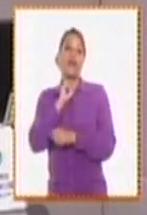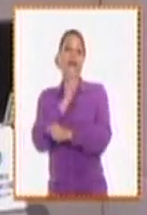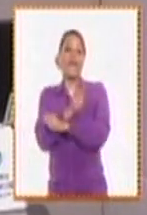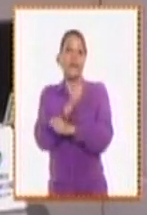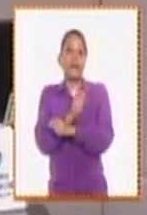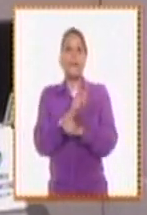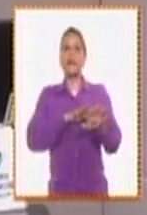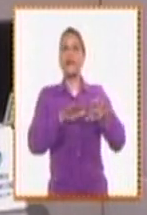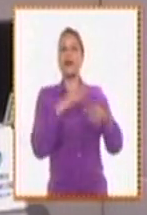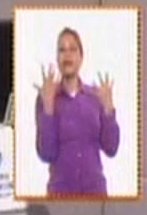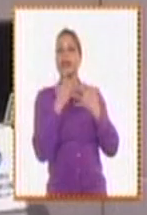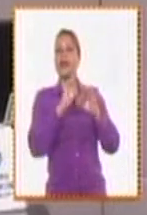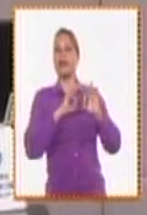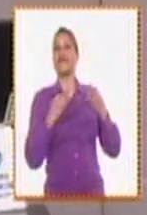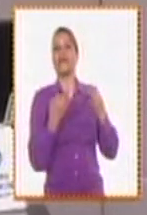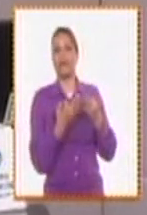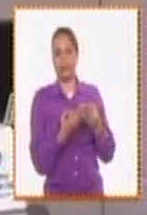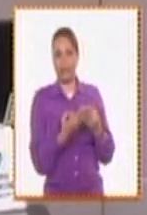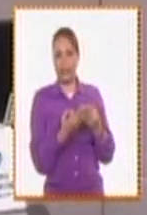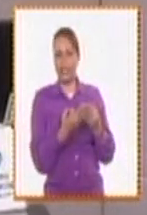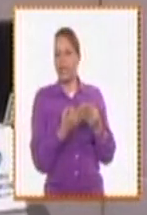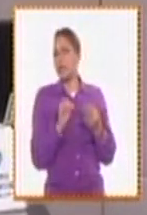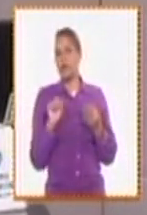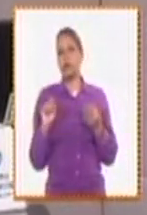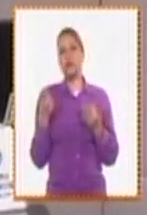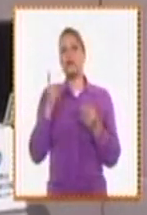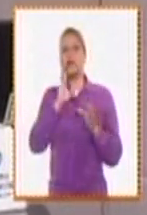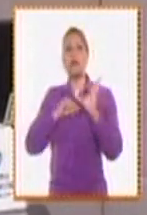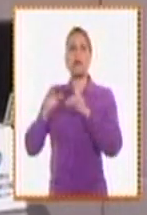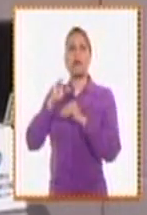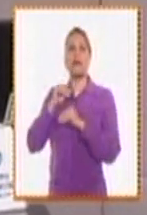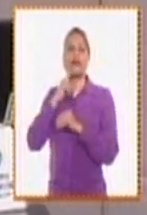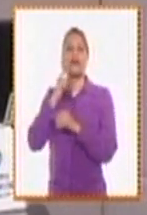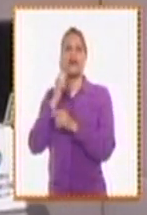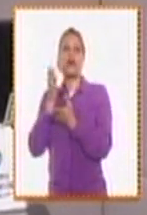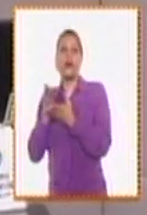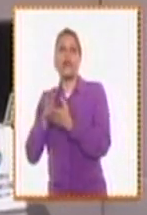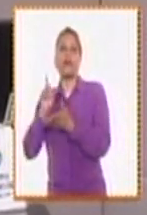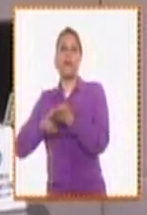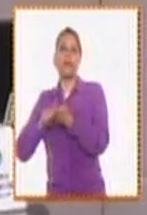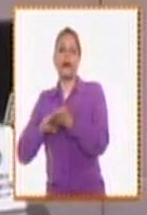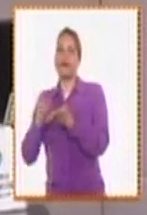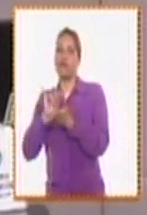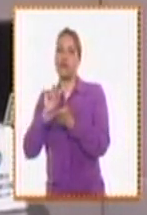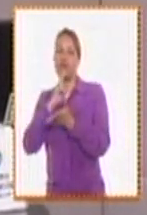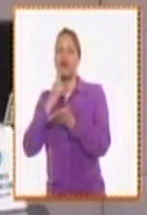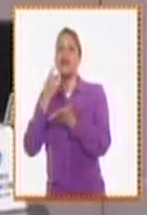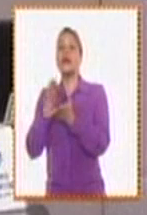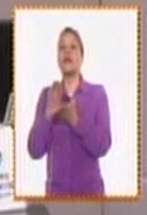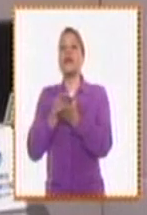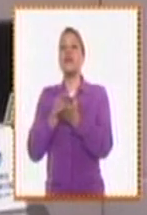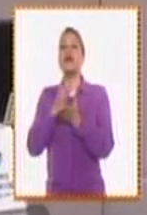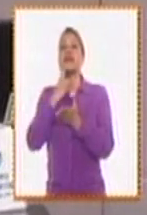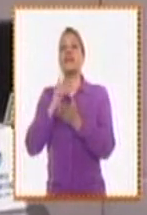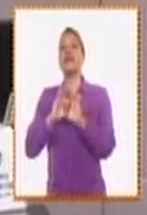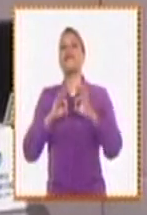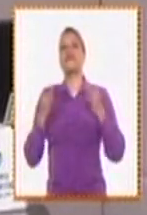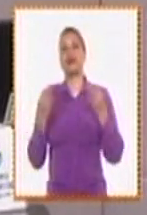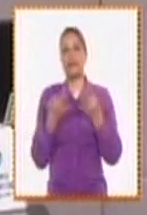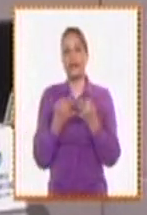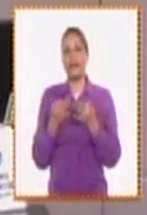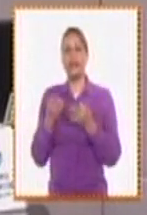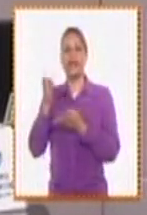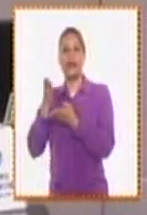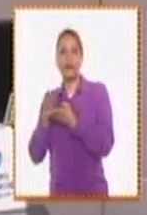eso hemos insistido que no es solo dar escuelas de padres, sino de dar escuelas de educación familiar. Este año hemos hecho varios